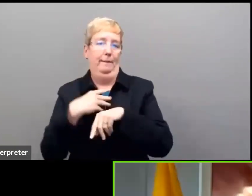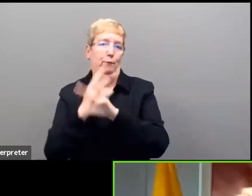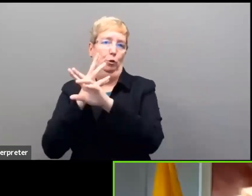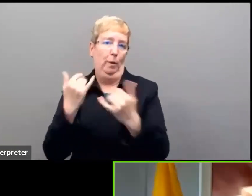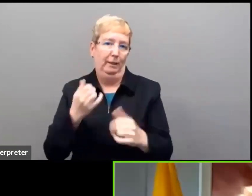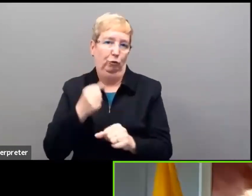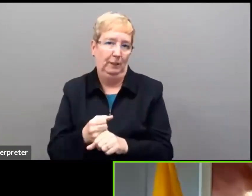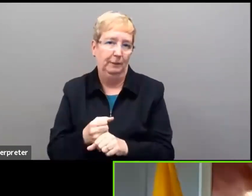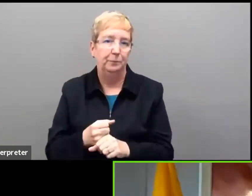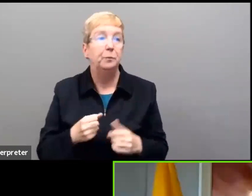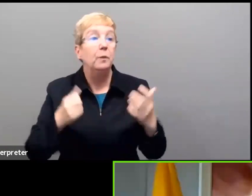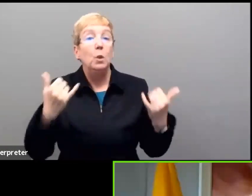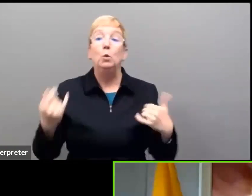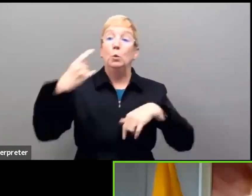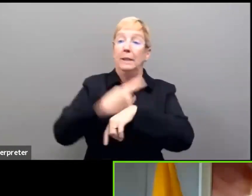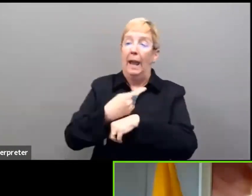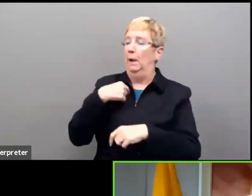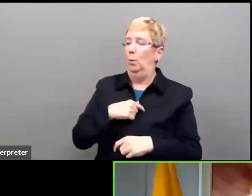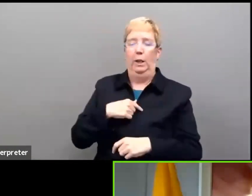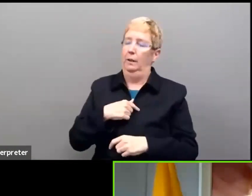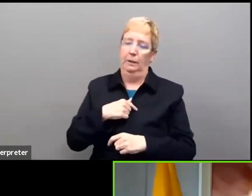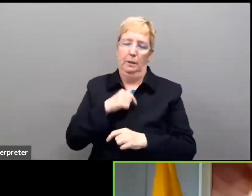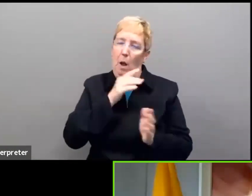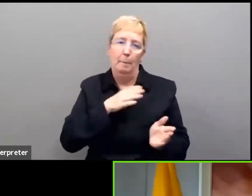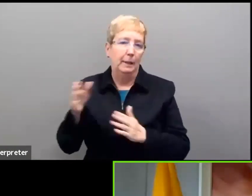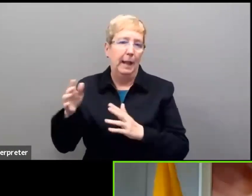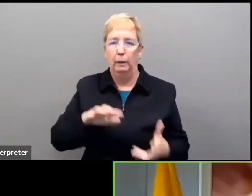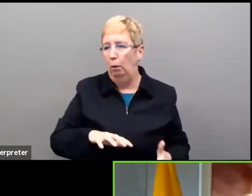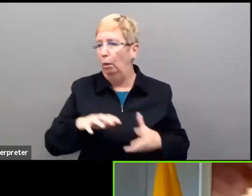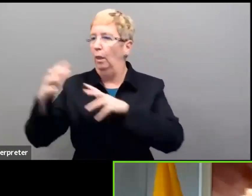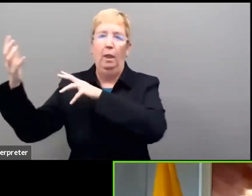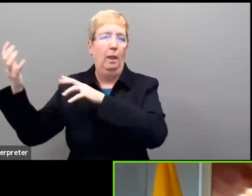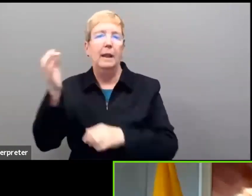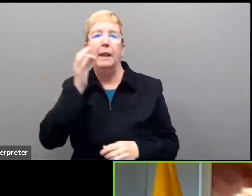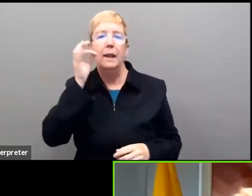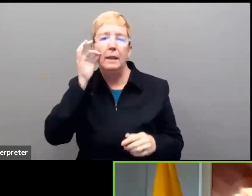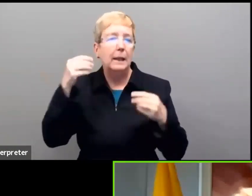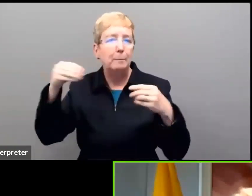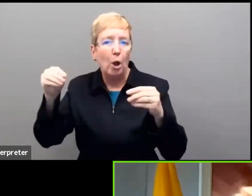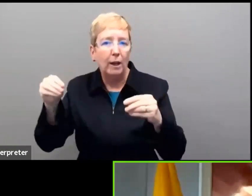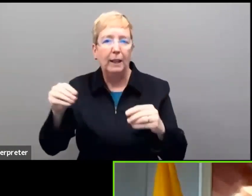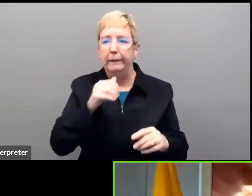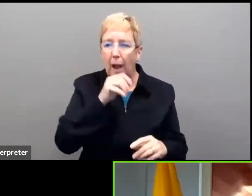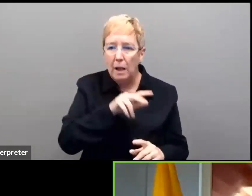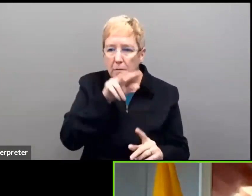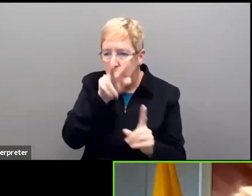más alta, no solo de cualquier otra población indígena o no indígena, sin,